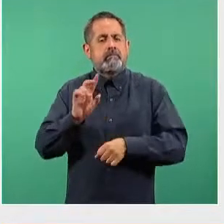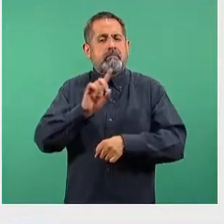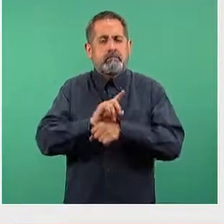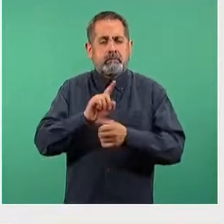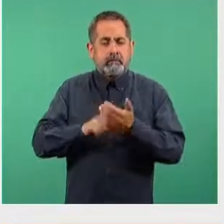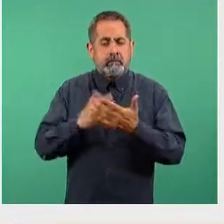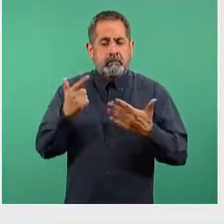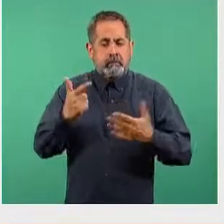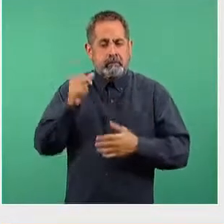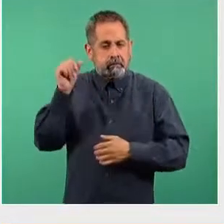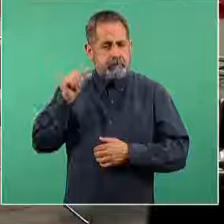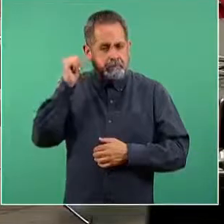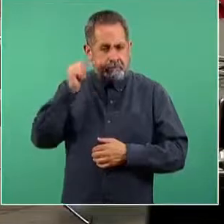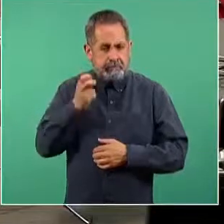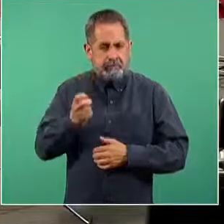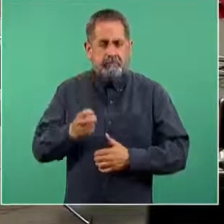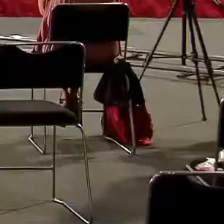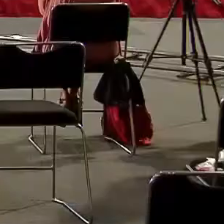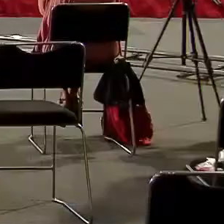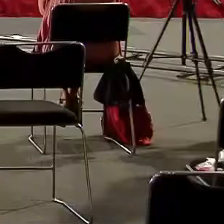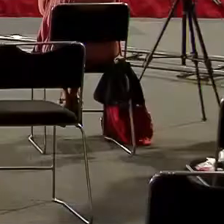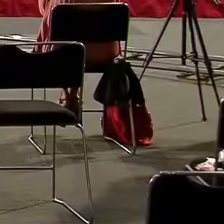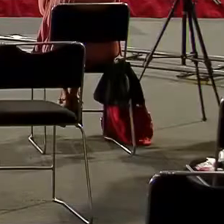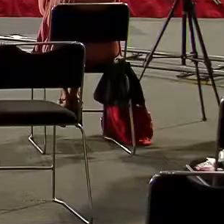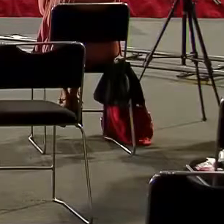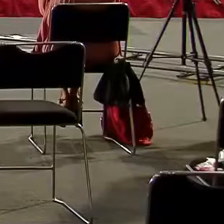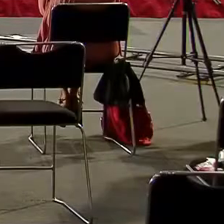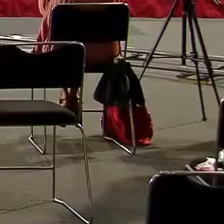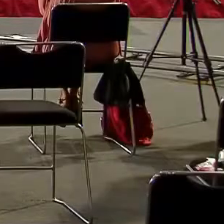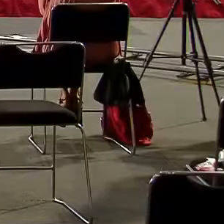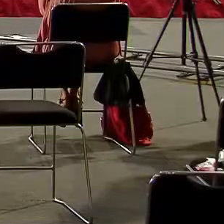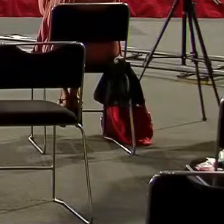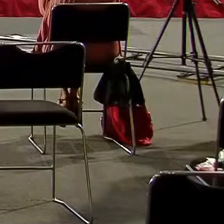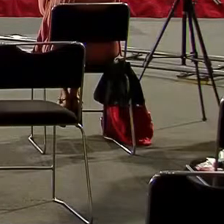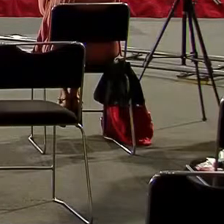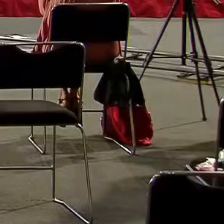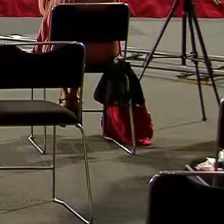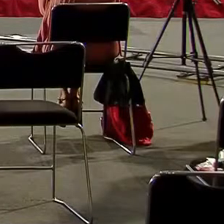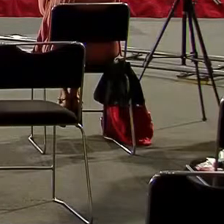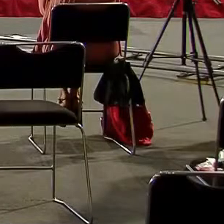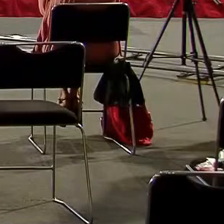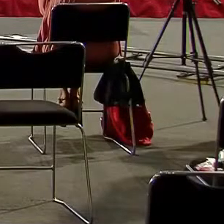corte al 7 de abril. La siguiente lámina.